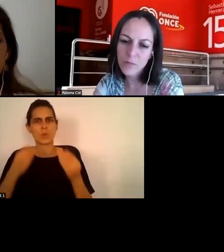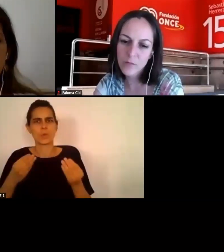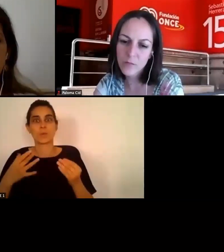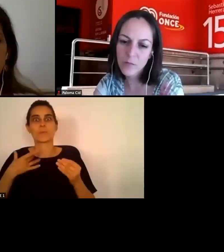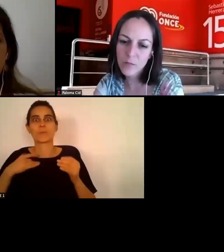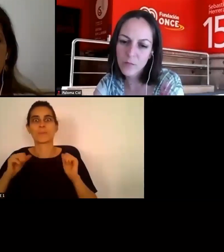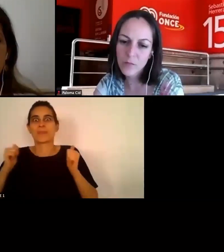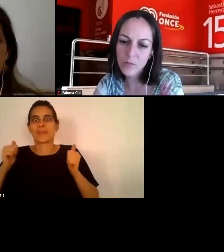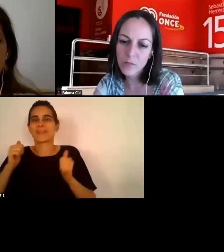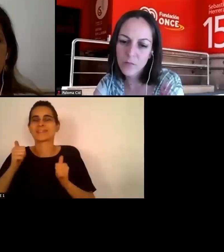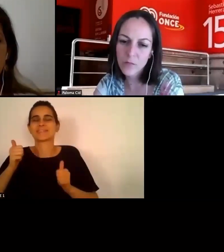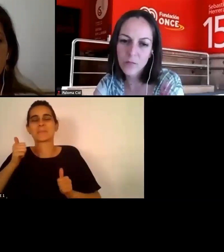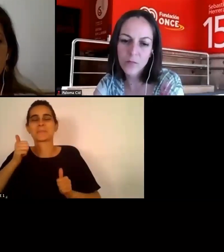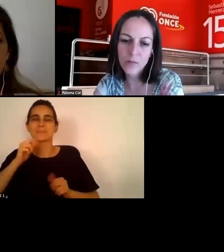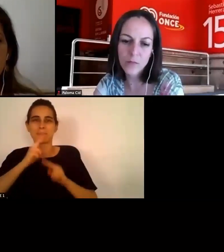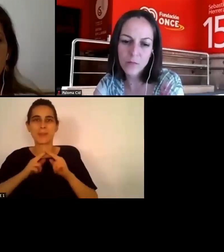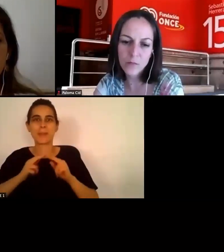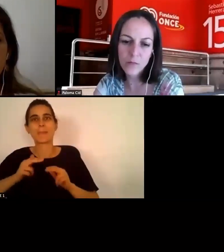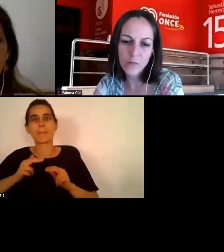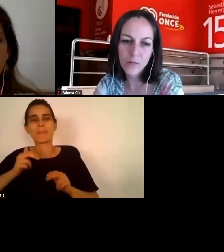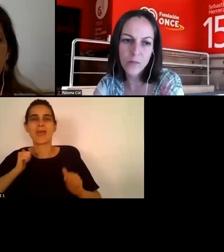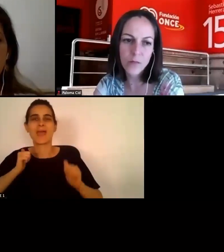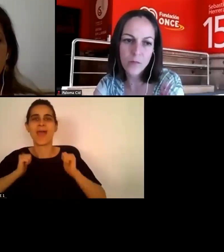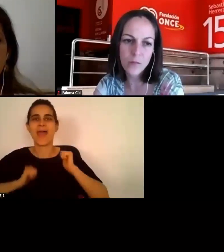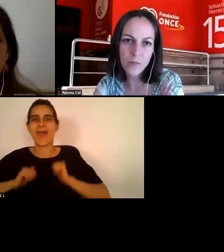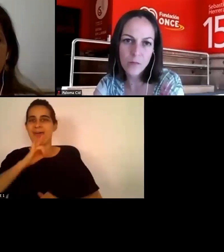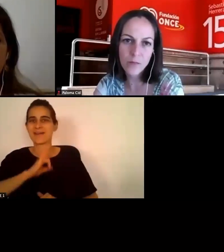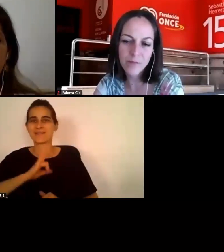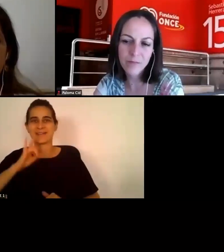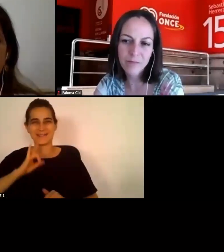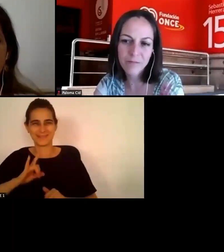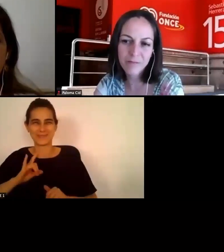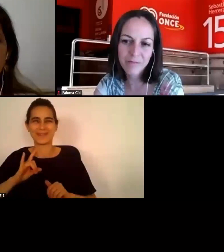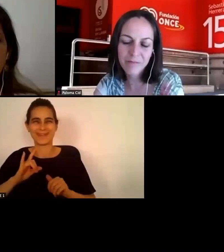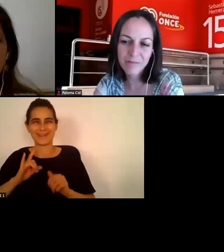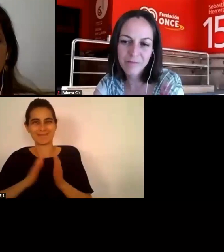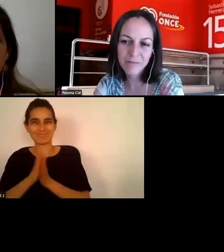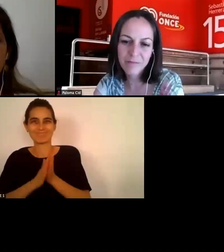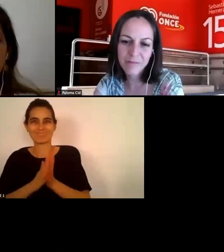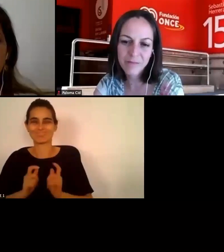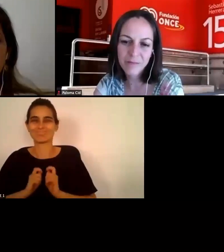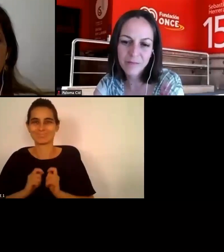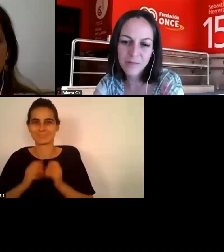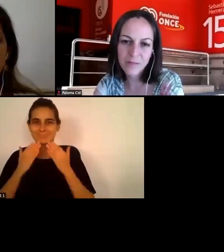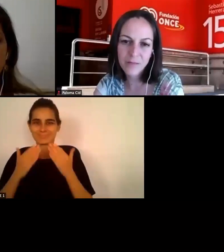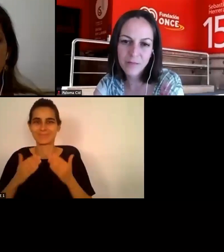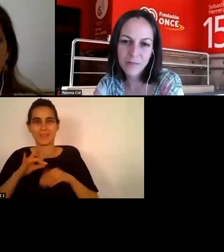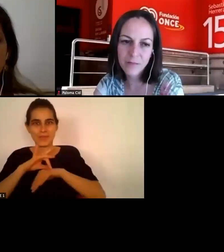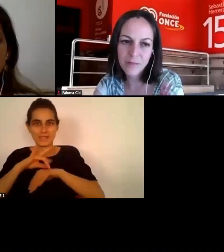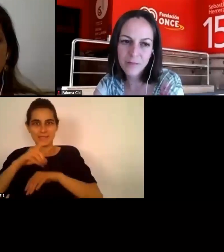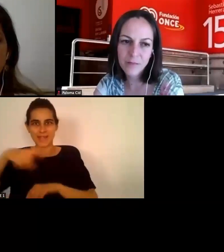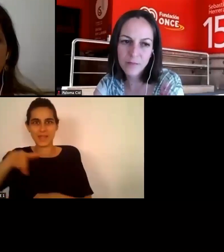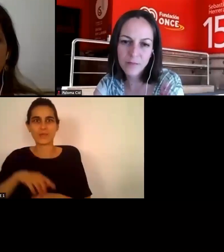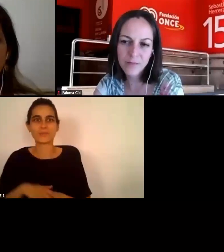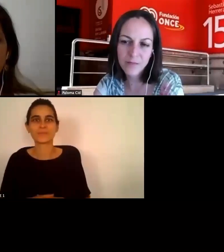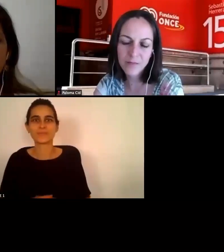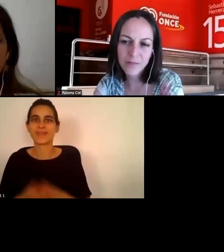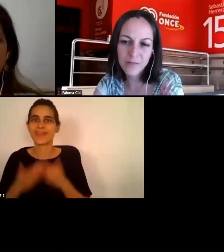aventura. Gracias a todos de corazón. Pues muchísimas gracias a ti y a todos los que estáis ahí, detrás de la